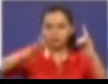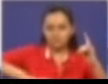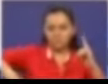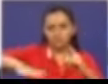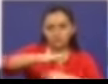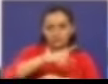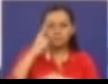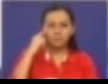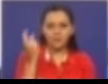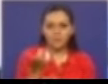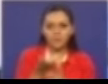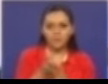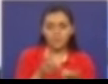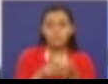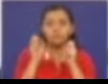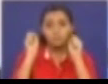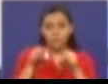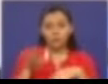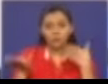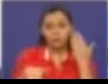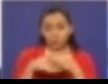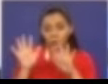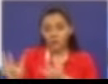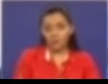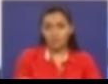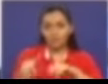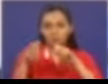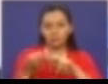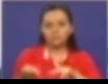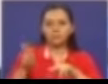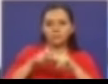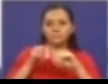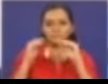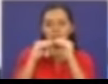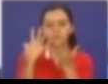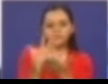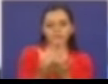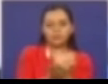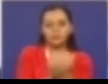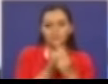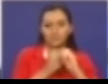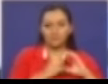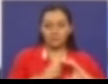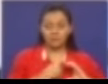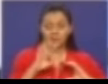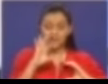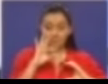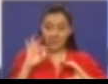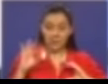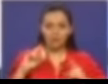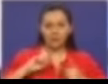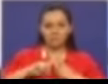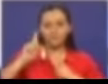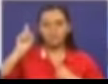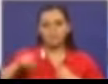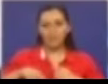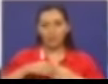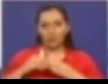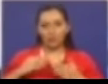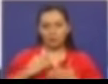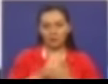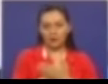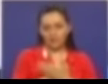a ustedes, queridos agricultores, incrementar sus márgenes de ganancia entre 500 y 1000 dólares